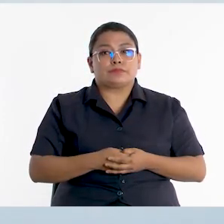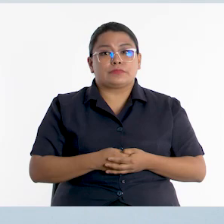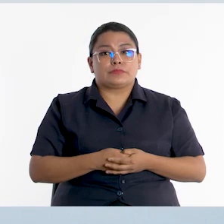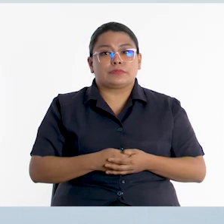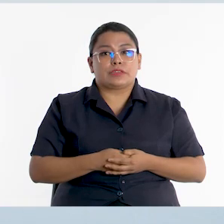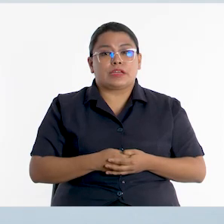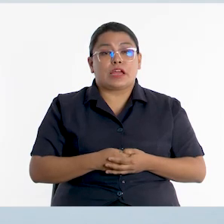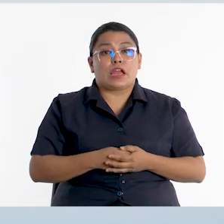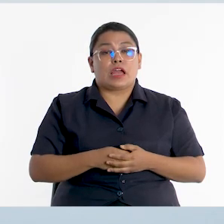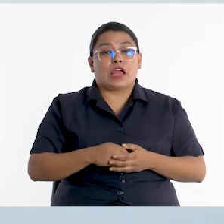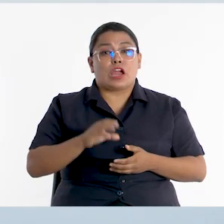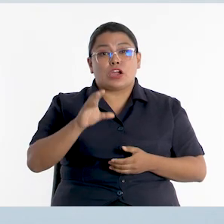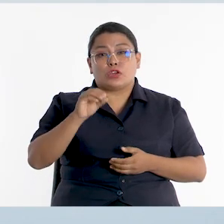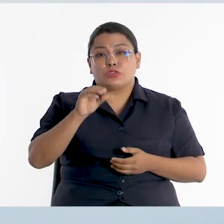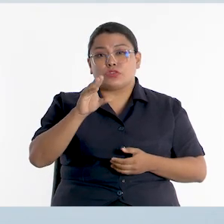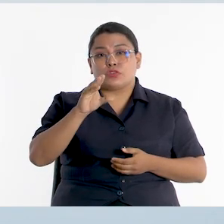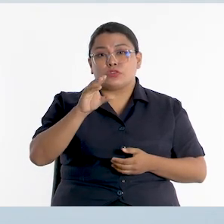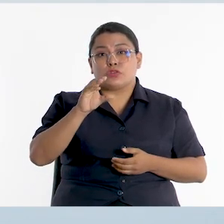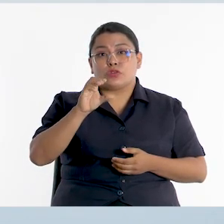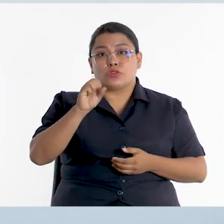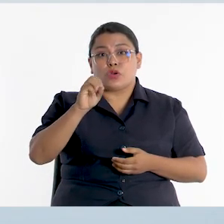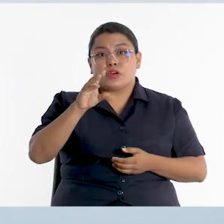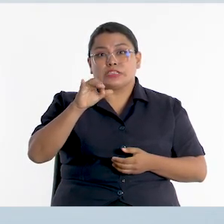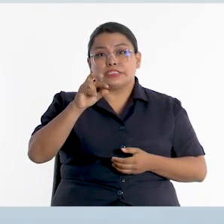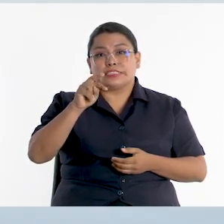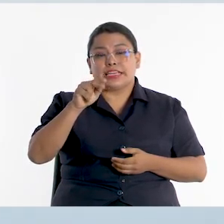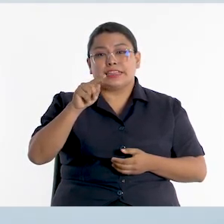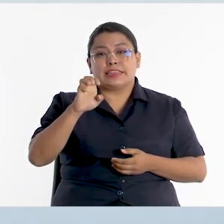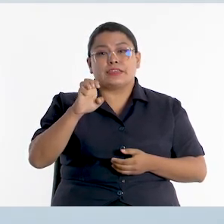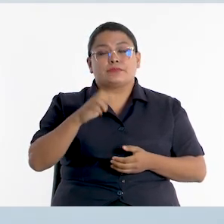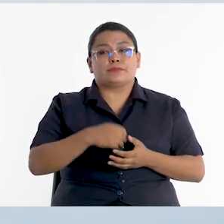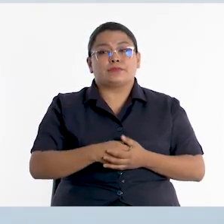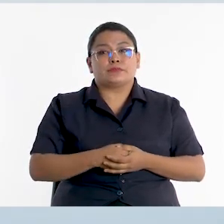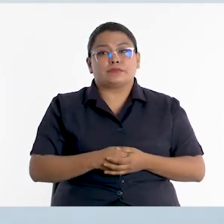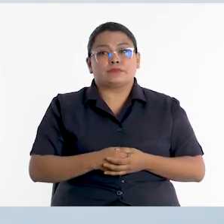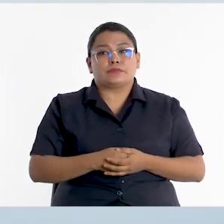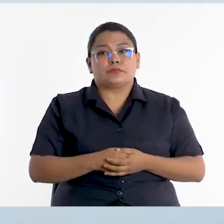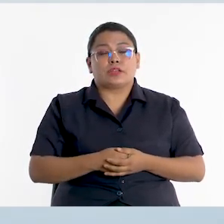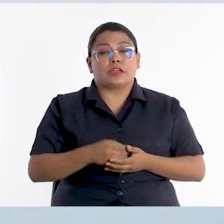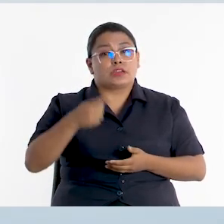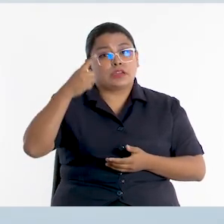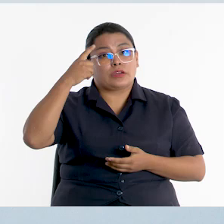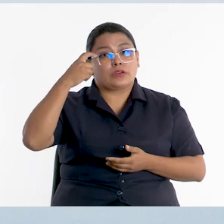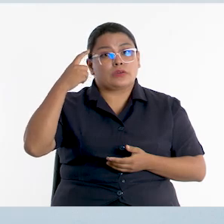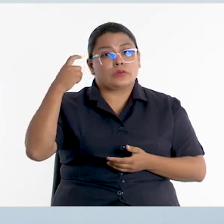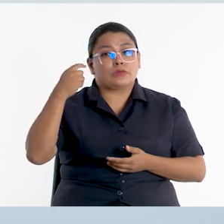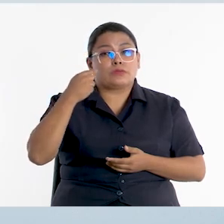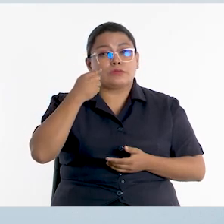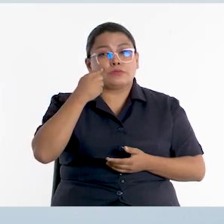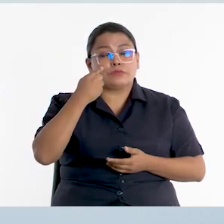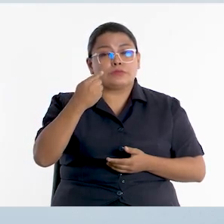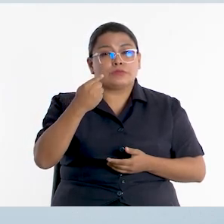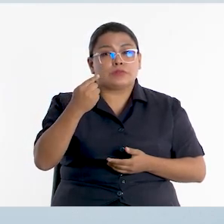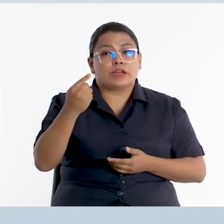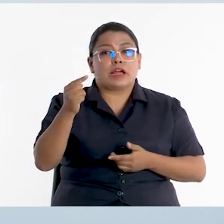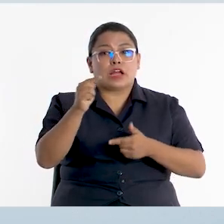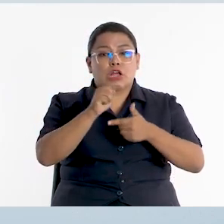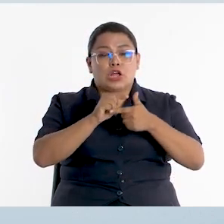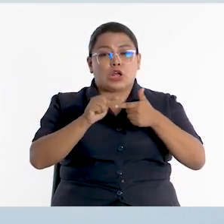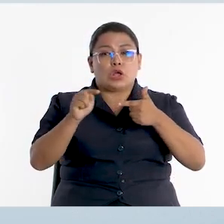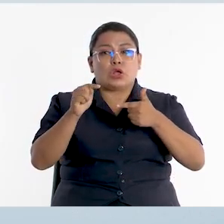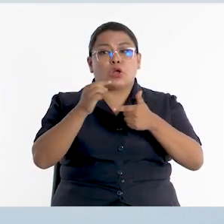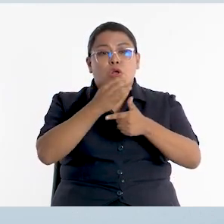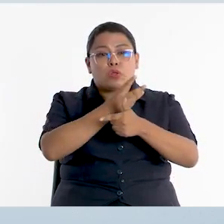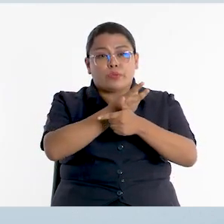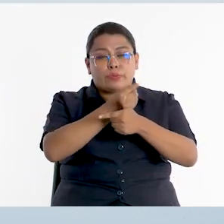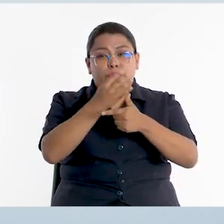es decir, el cociente. De nuevo, recuerda que debes fijar el